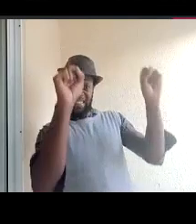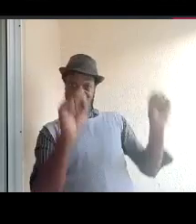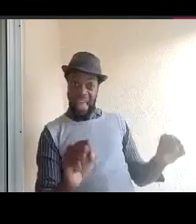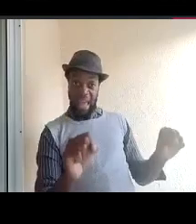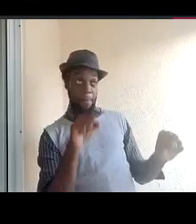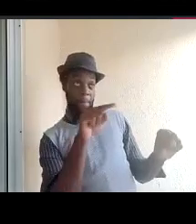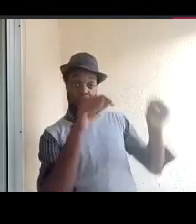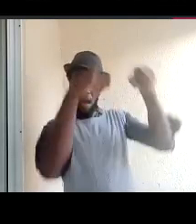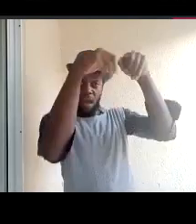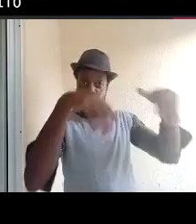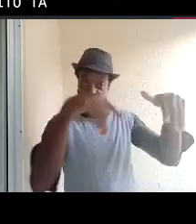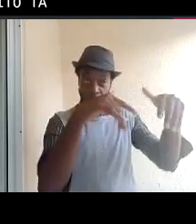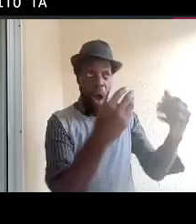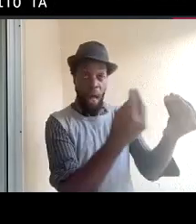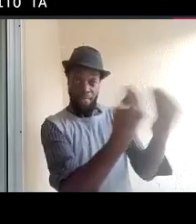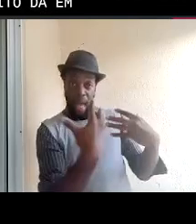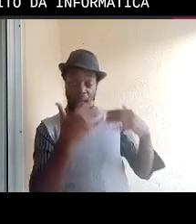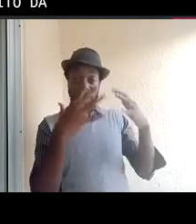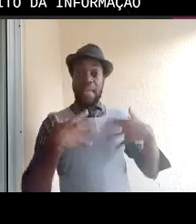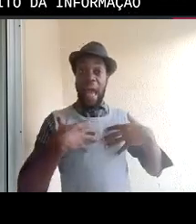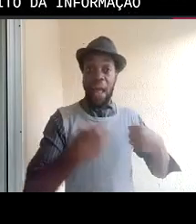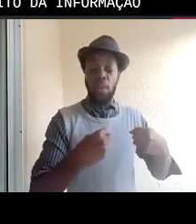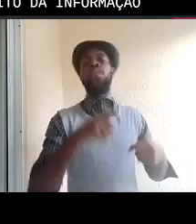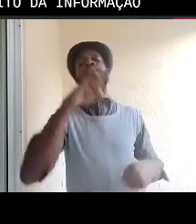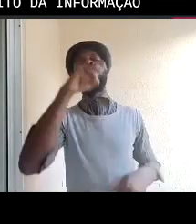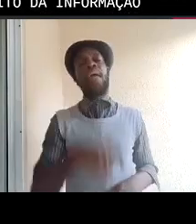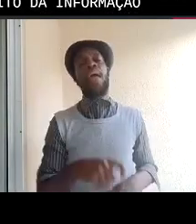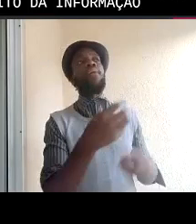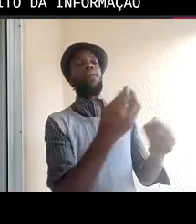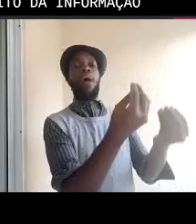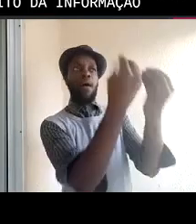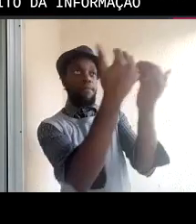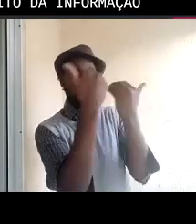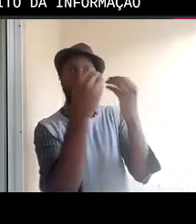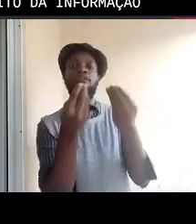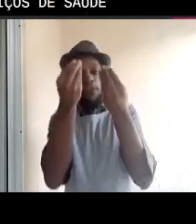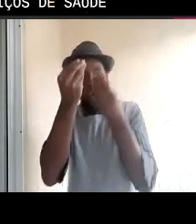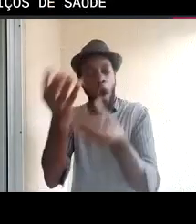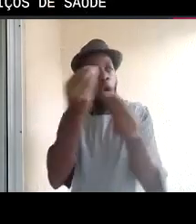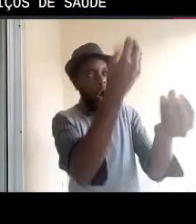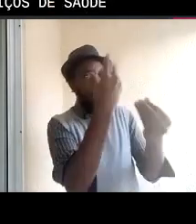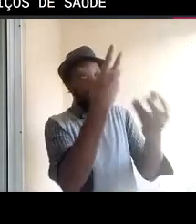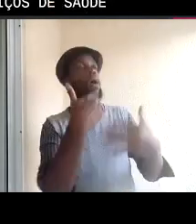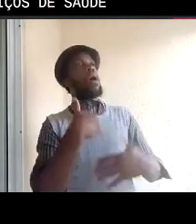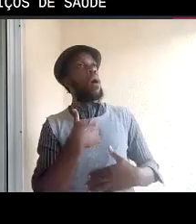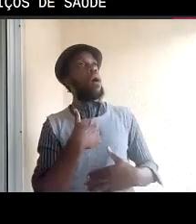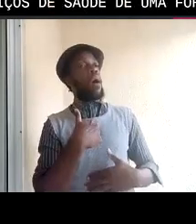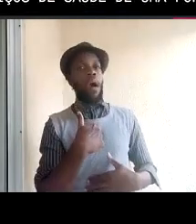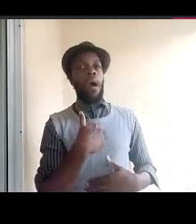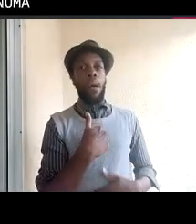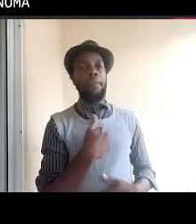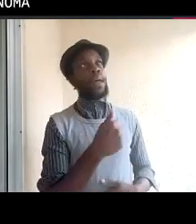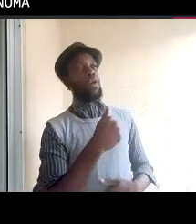información, el acceso a los servicios de salud y a expresar en forma autónoma su